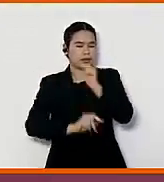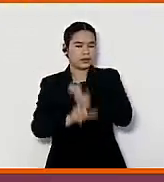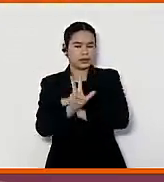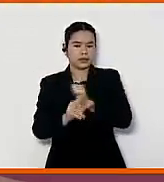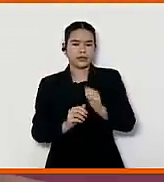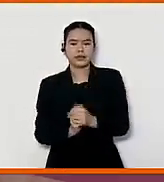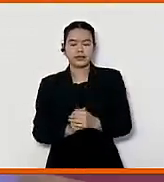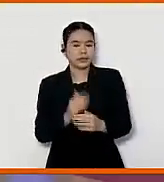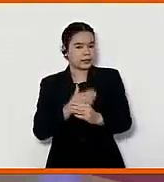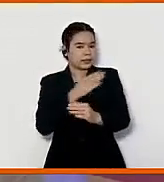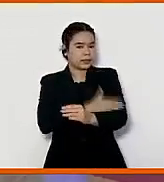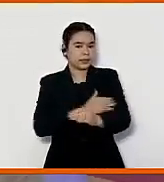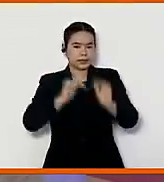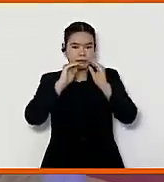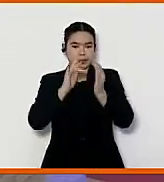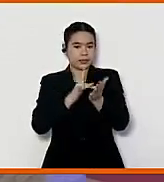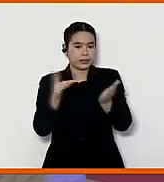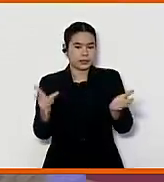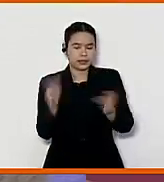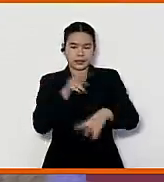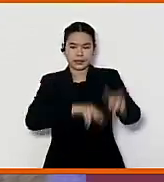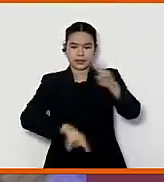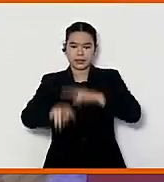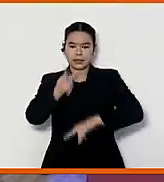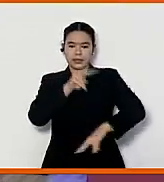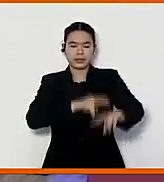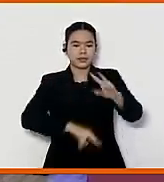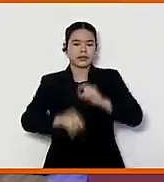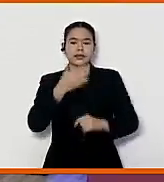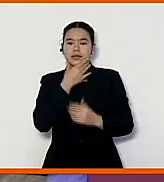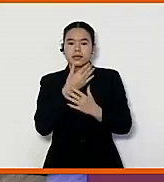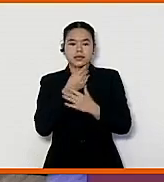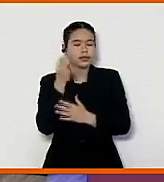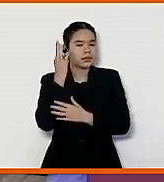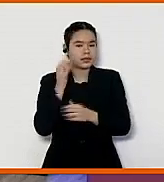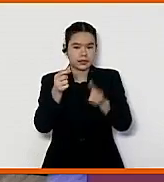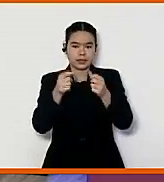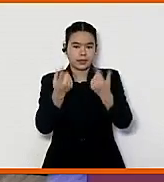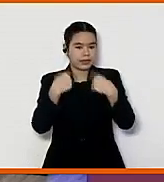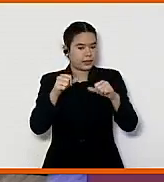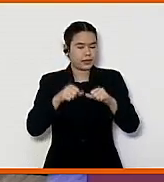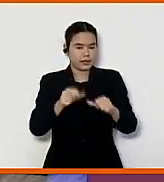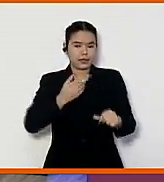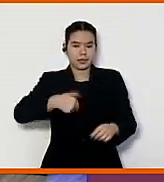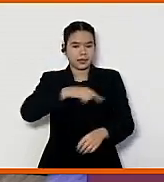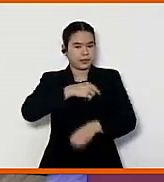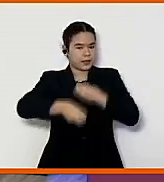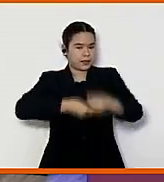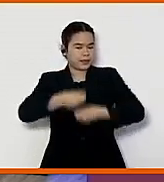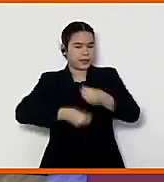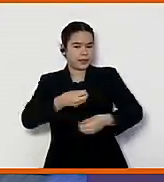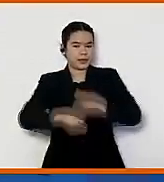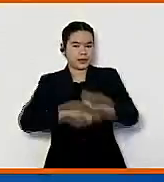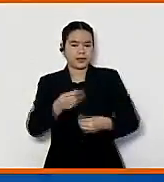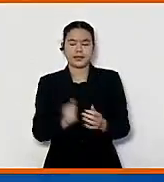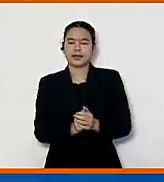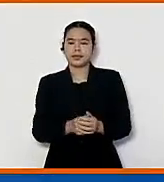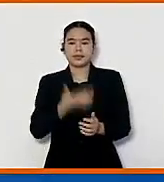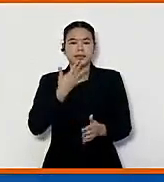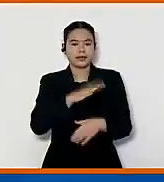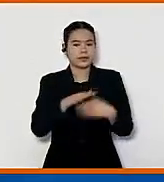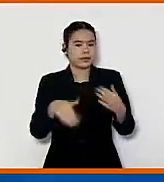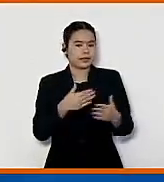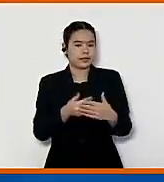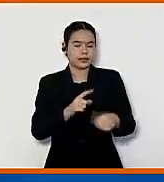3. Pero antes le damos las gracias a nuestra auditora y notario por acompañarnos en cada uno de nuestros sorteos. Te deseamos